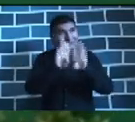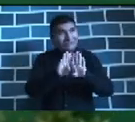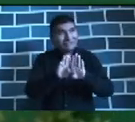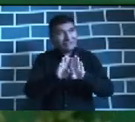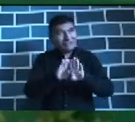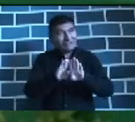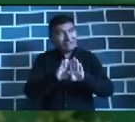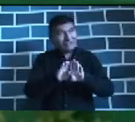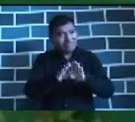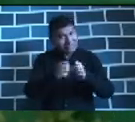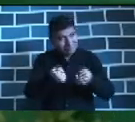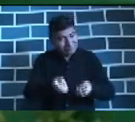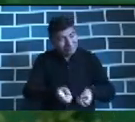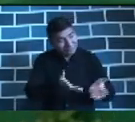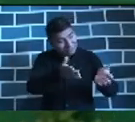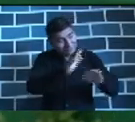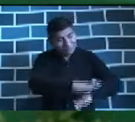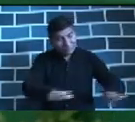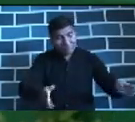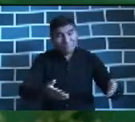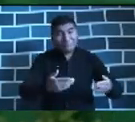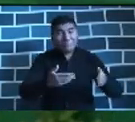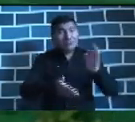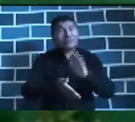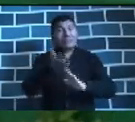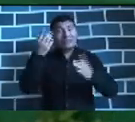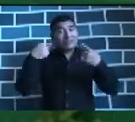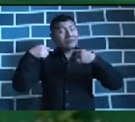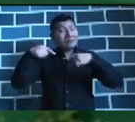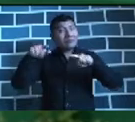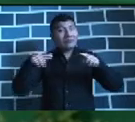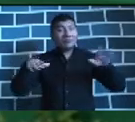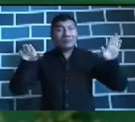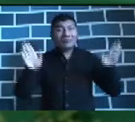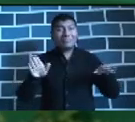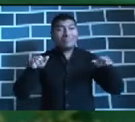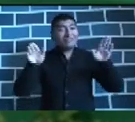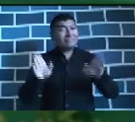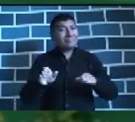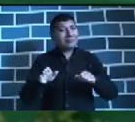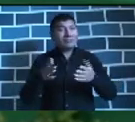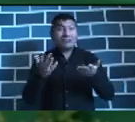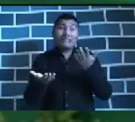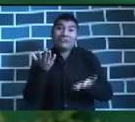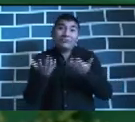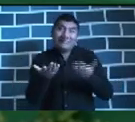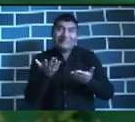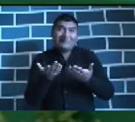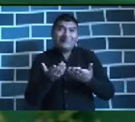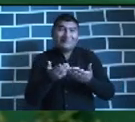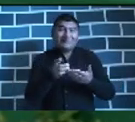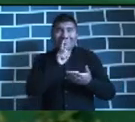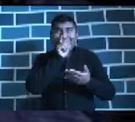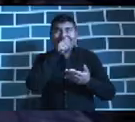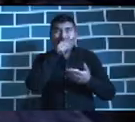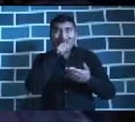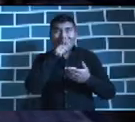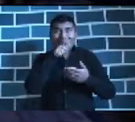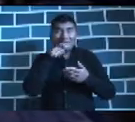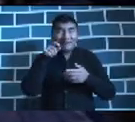frustres déjala que vuela que vuele podríamos decir que te ha salido águila